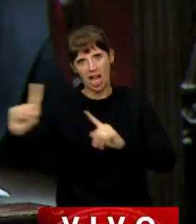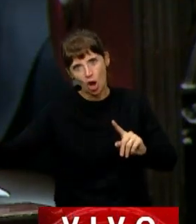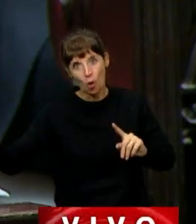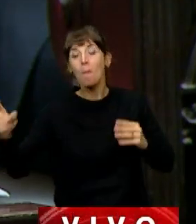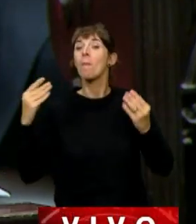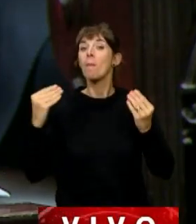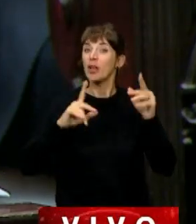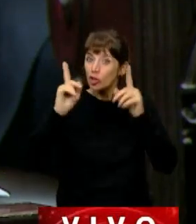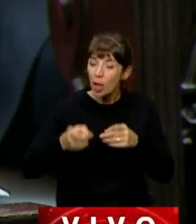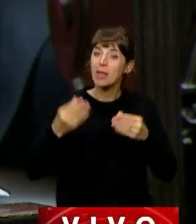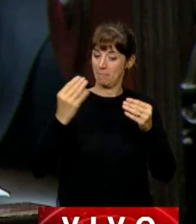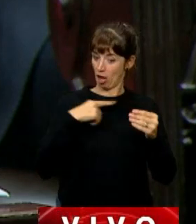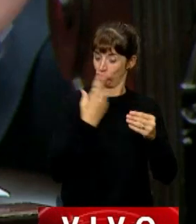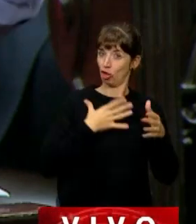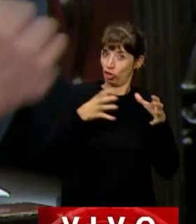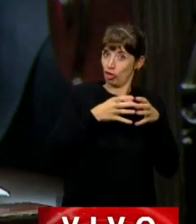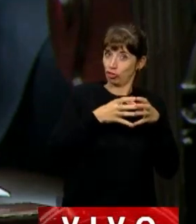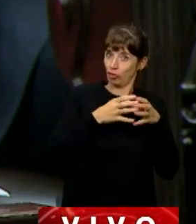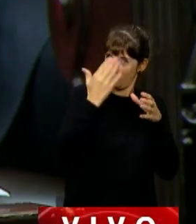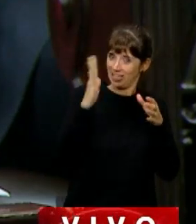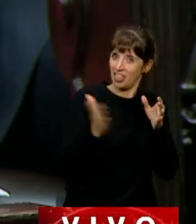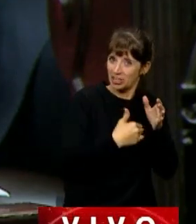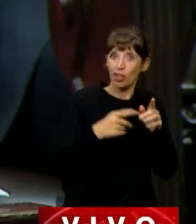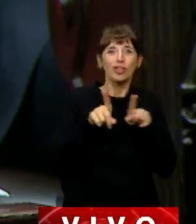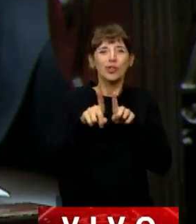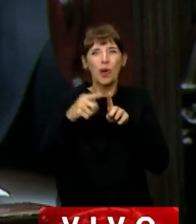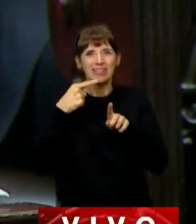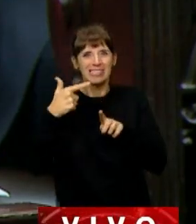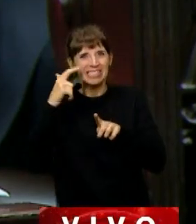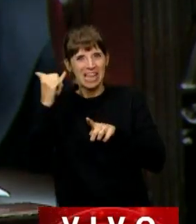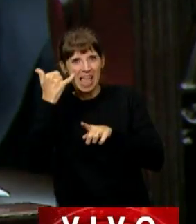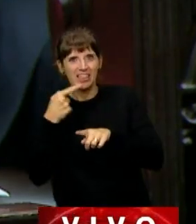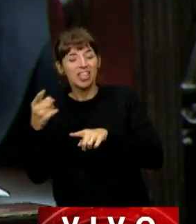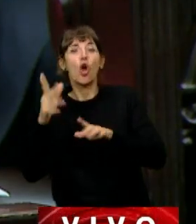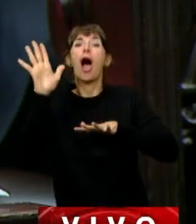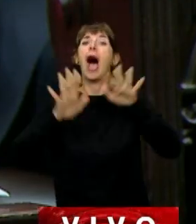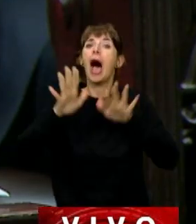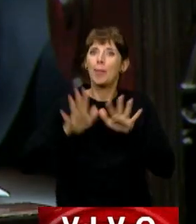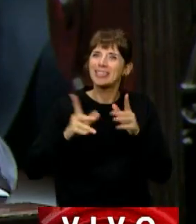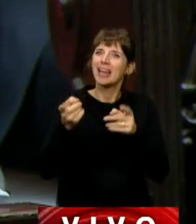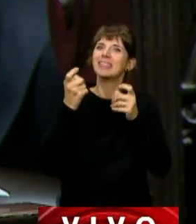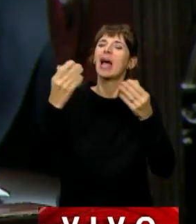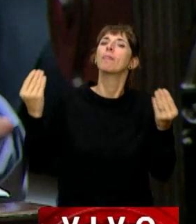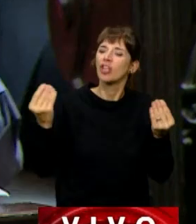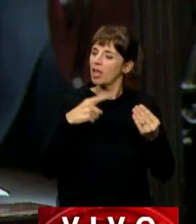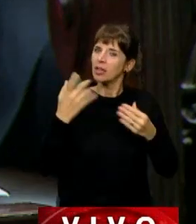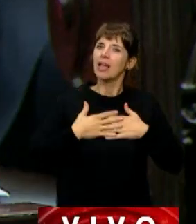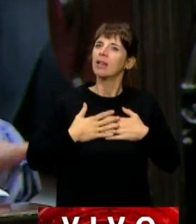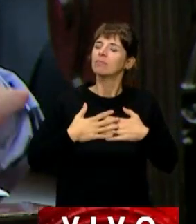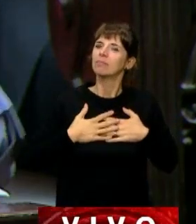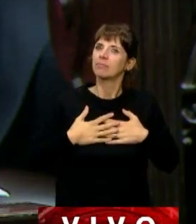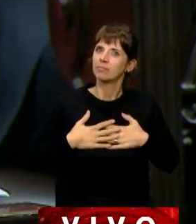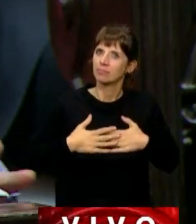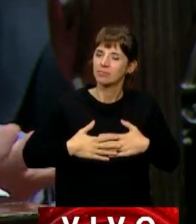los integrantes del Frente de Todos, como decía Vanessa Siley, a veces requerimos que nuestro espíritu también